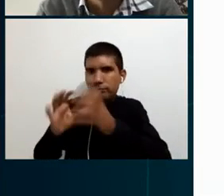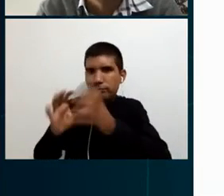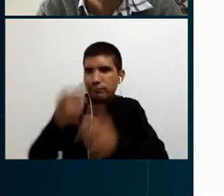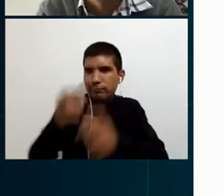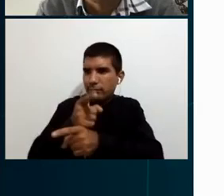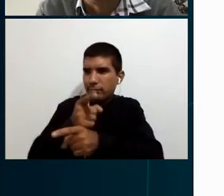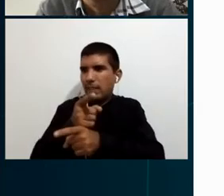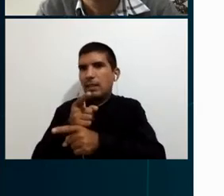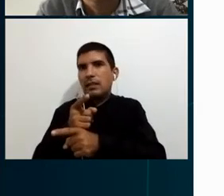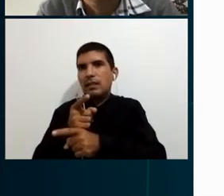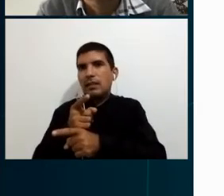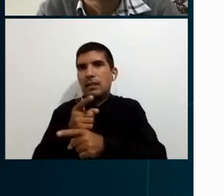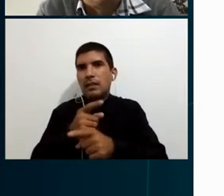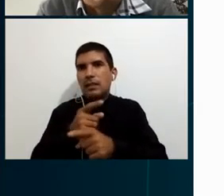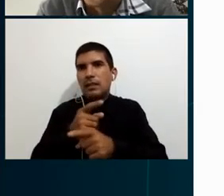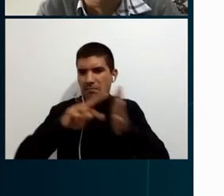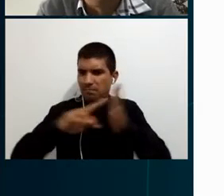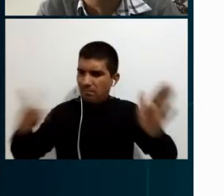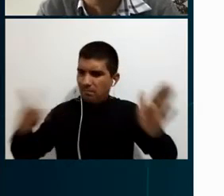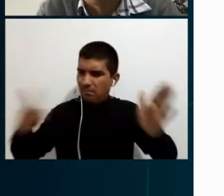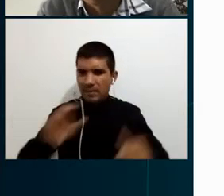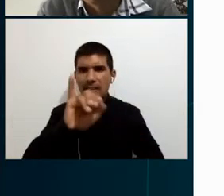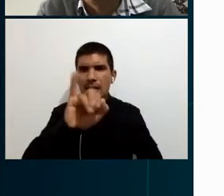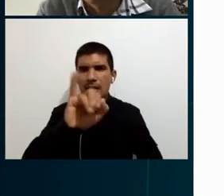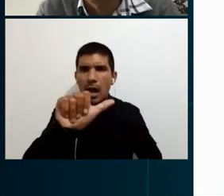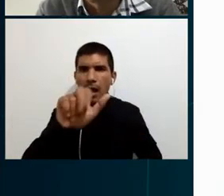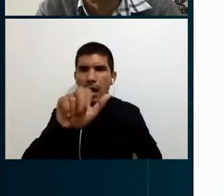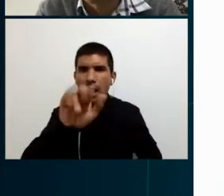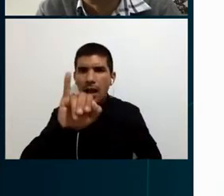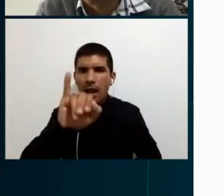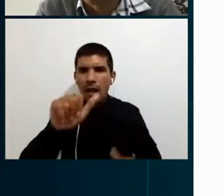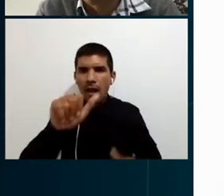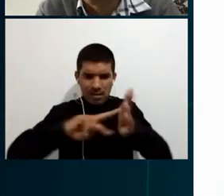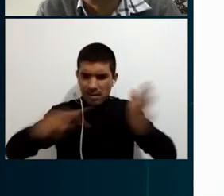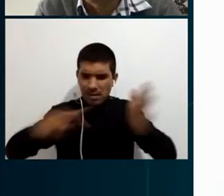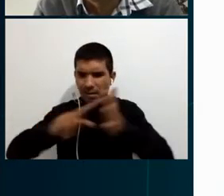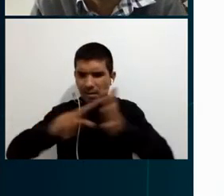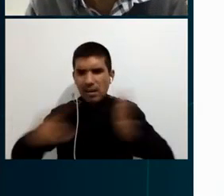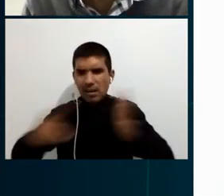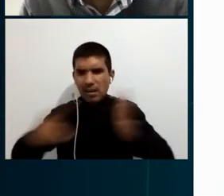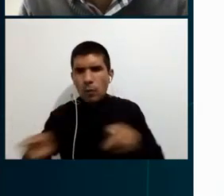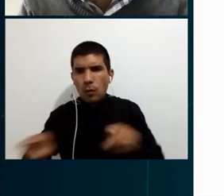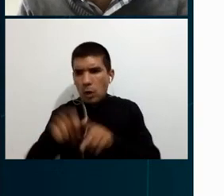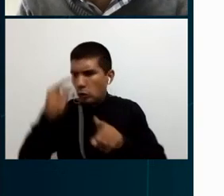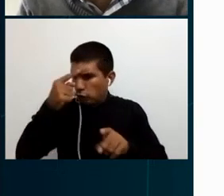artificial se está utilizando para rápidamente darte un concepto